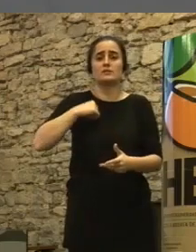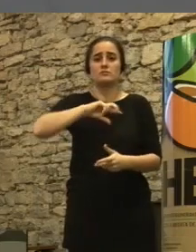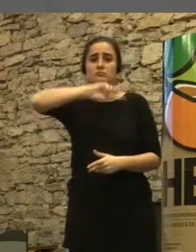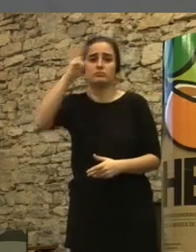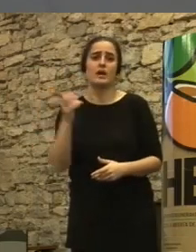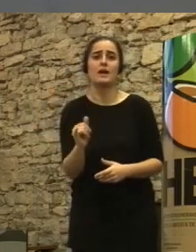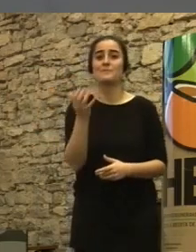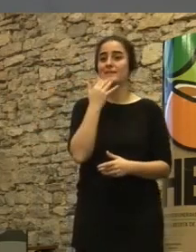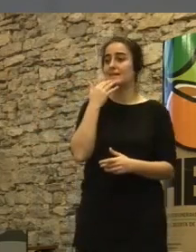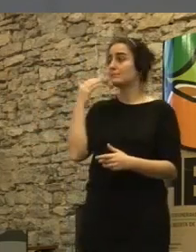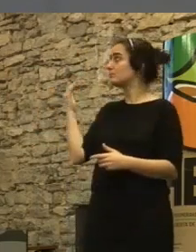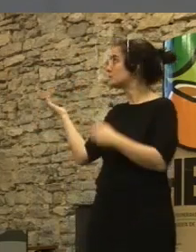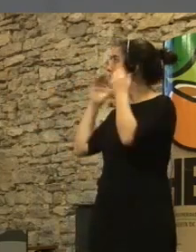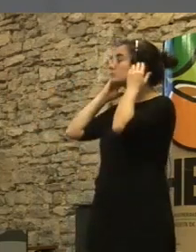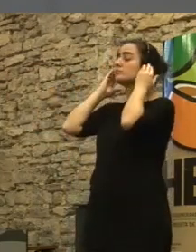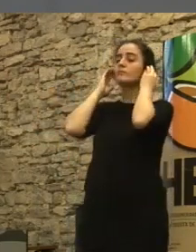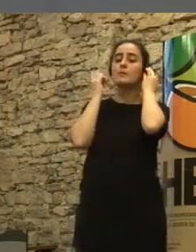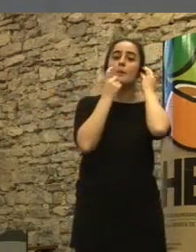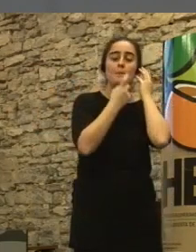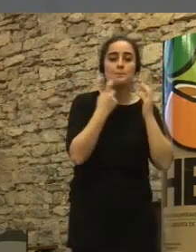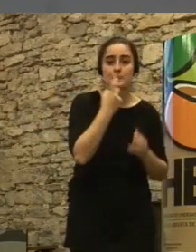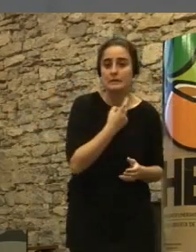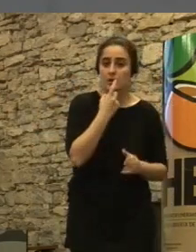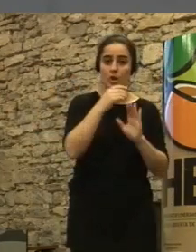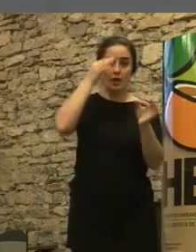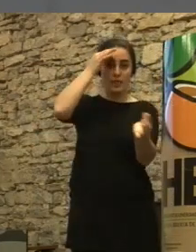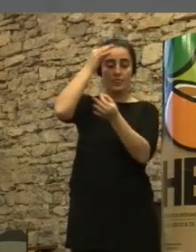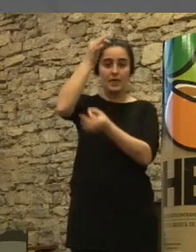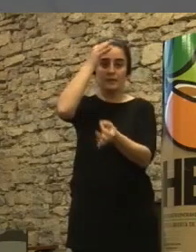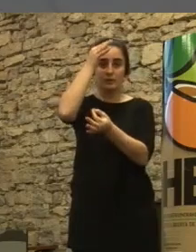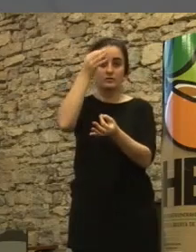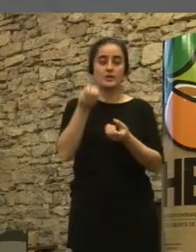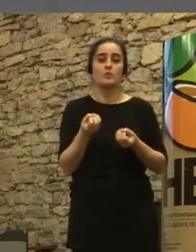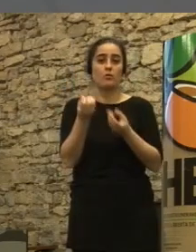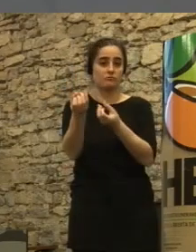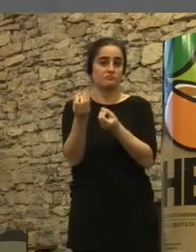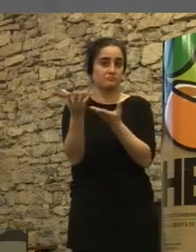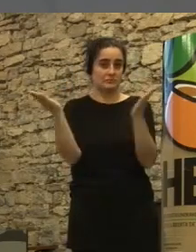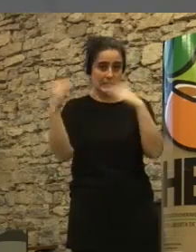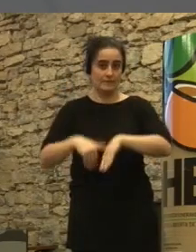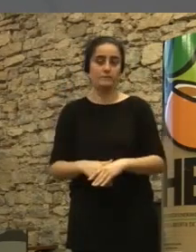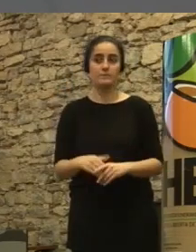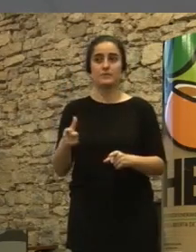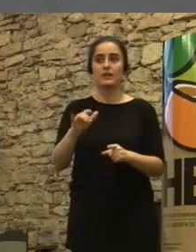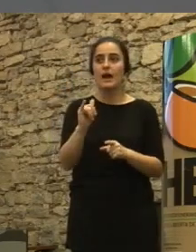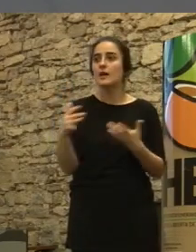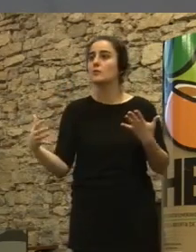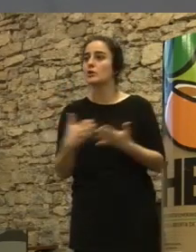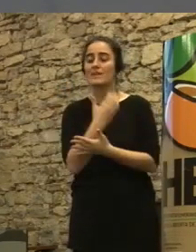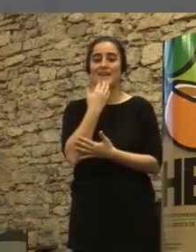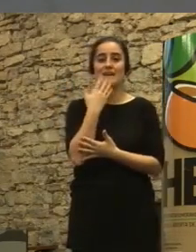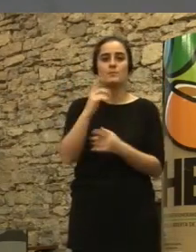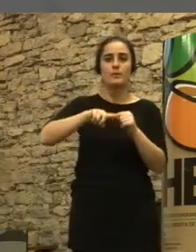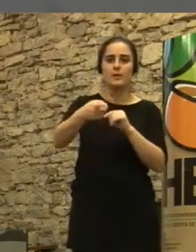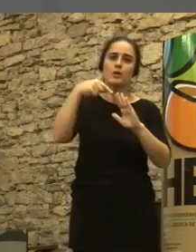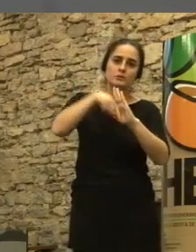coronavirus, mitos, datos y desinformación. Ese es un ejemplo de muchas cosas. Tienen esto sectorizado, pero luego se explica la